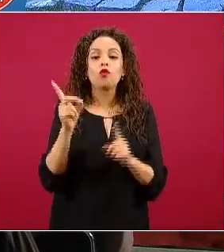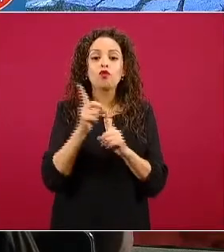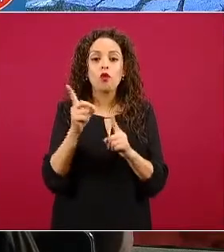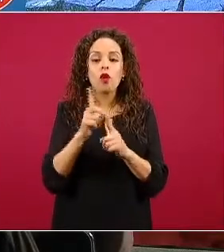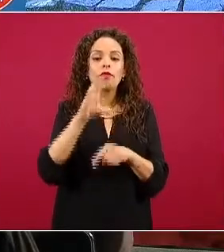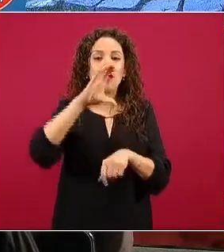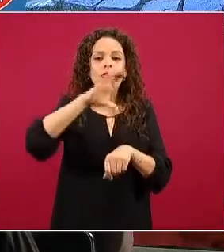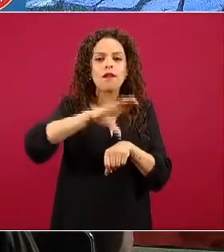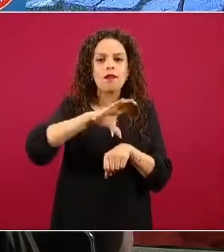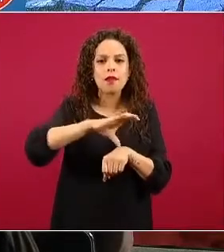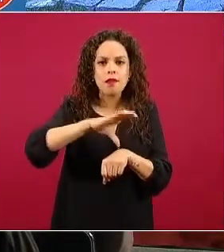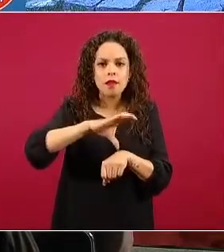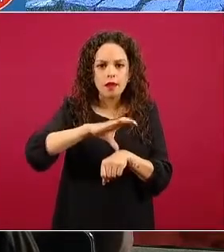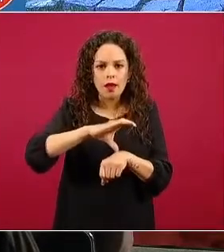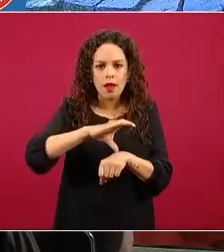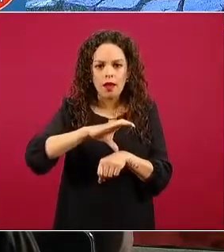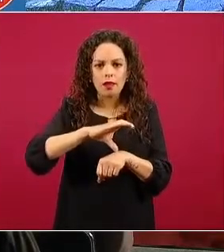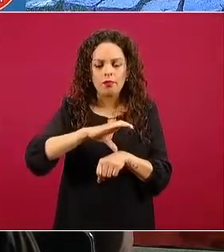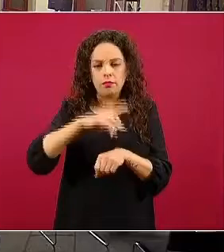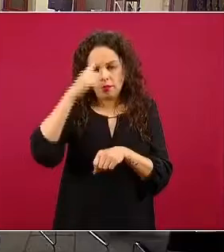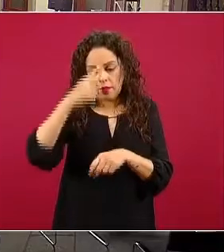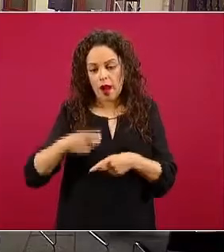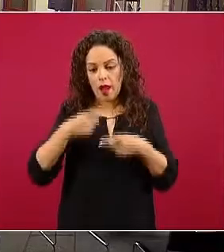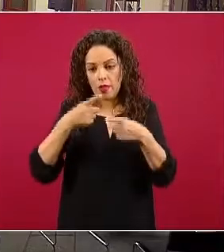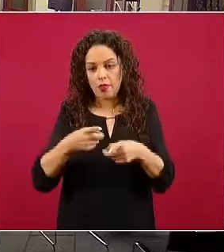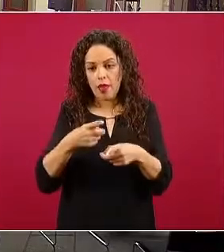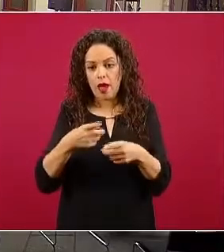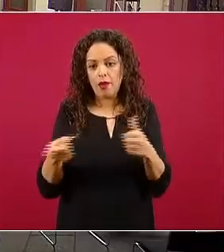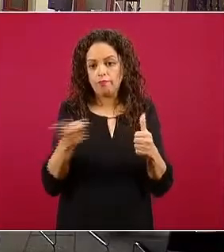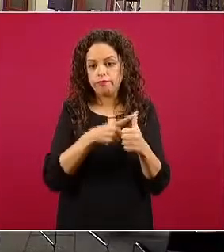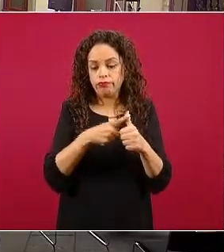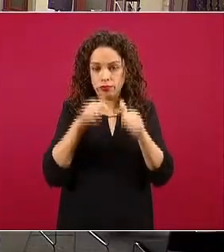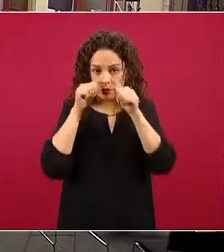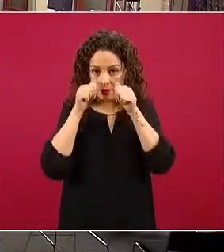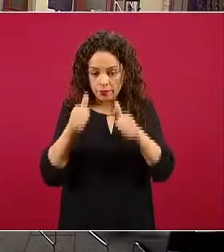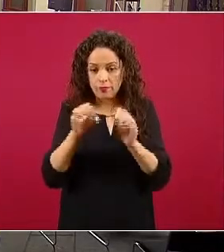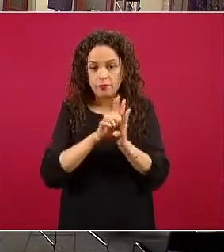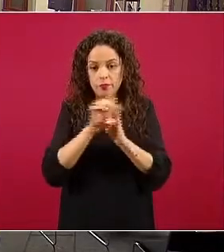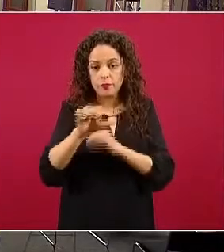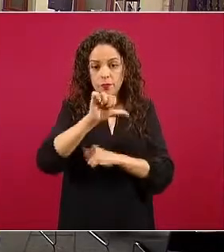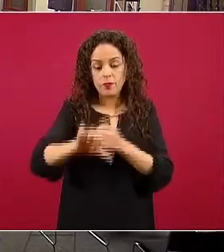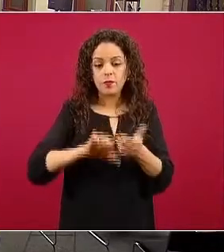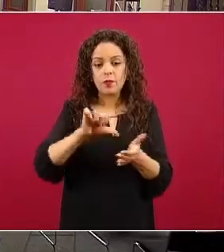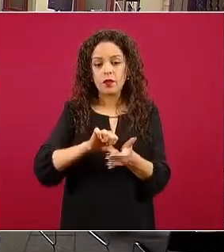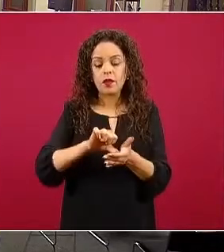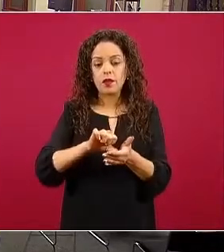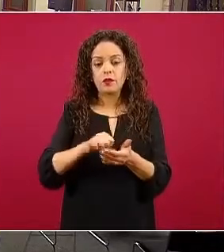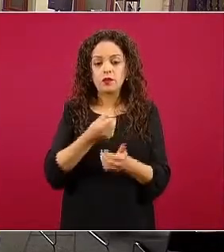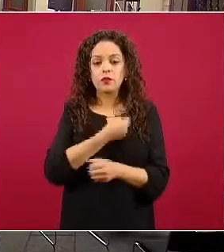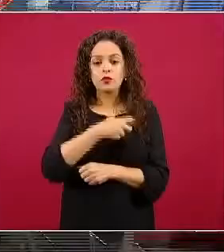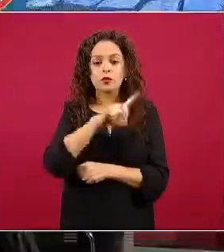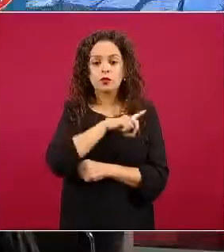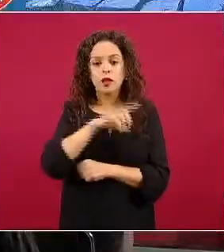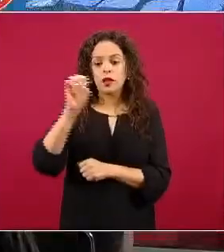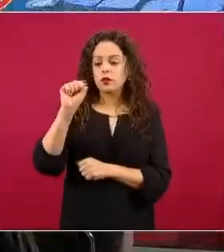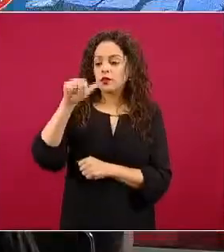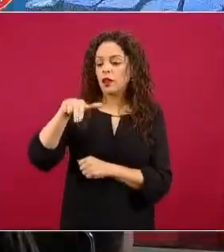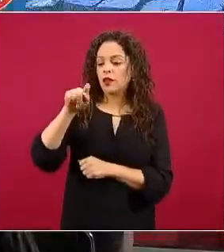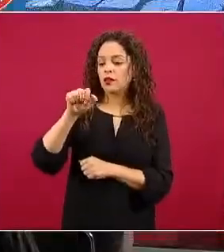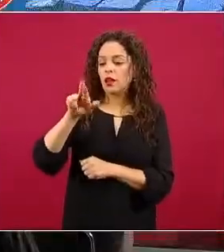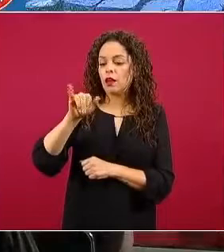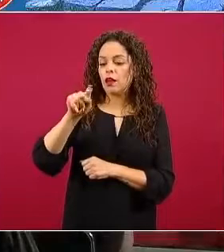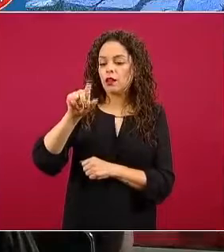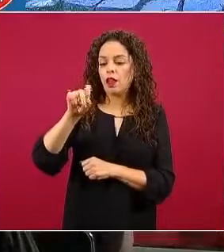del primer nivel de atención. Aquí, como un ejemplo, el centro de salud de Santa Rita Jerez en Zacatecas, con el